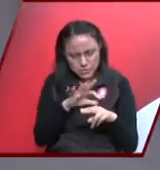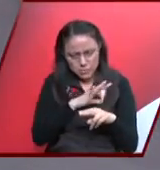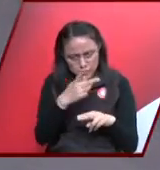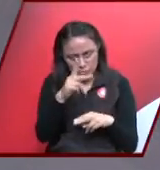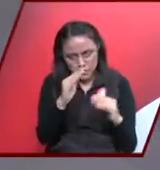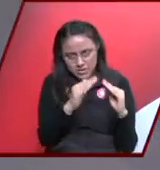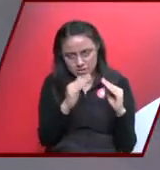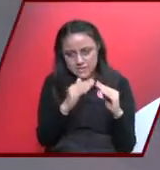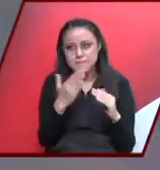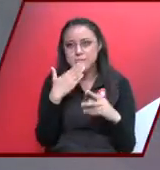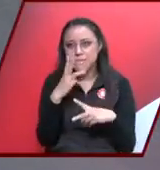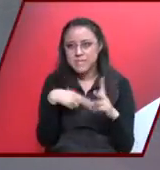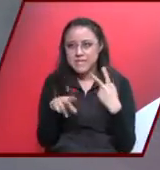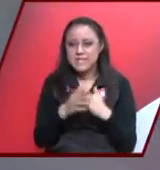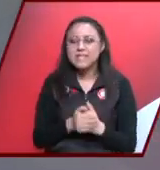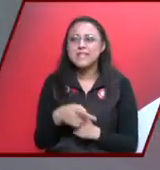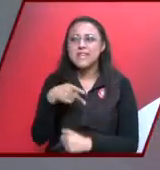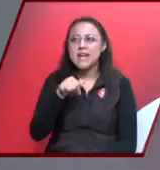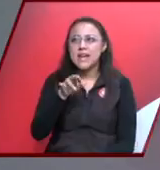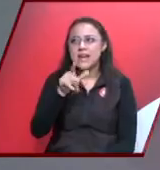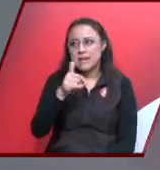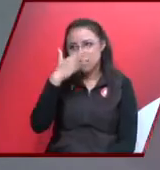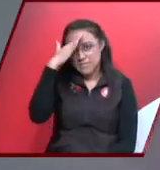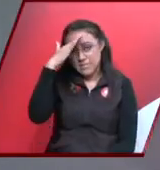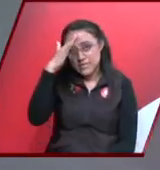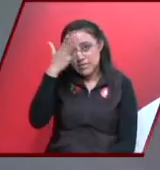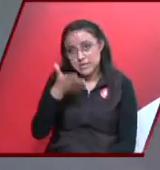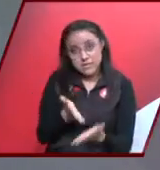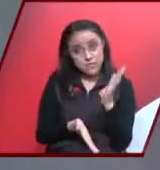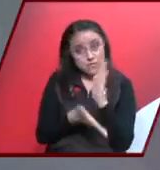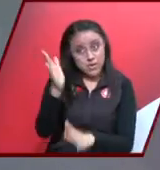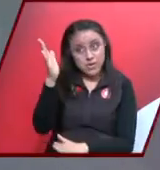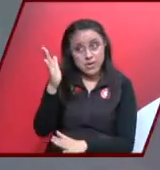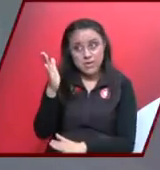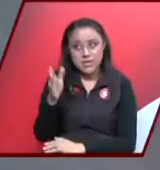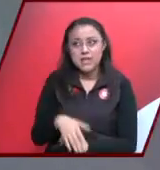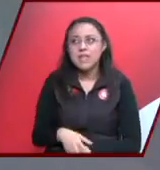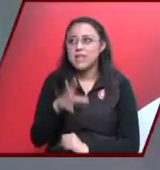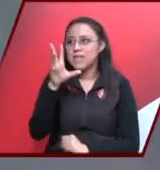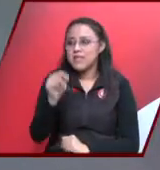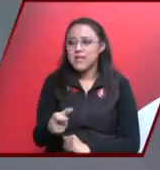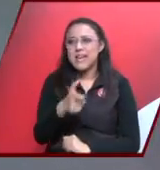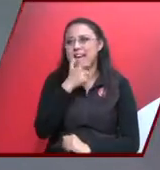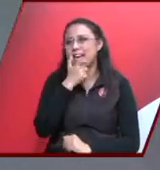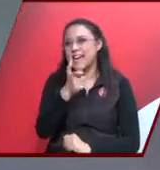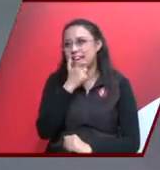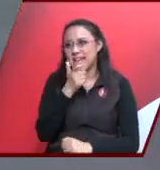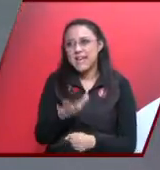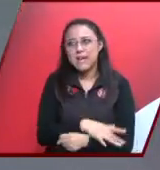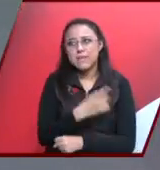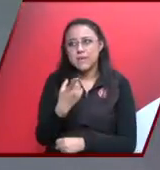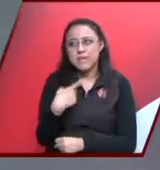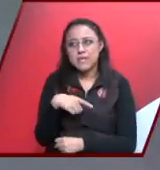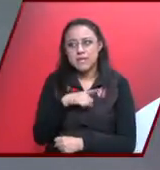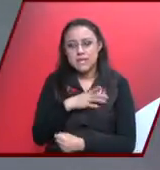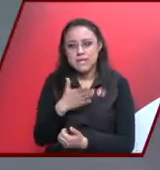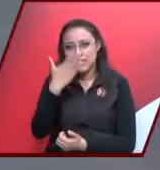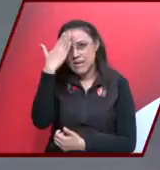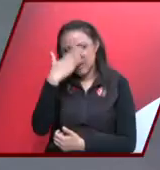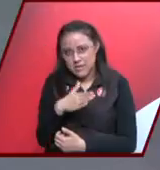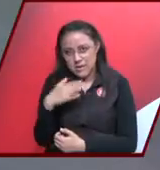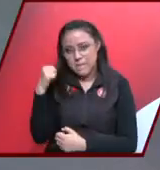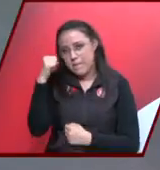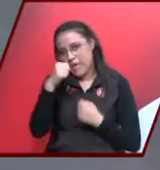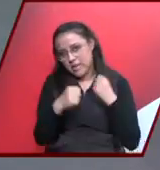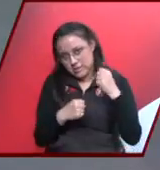bien en tu casa. Gracias. Bien. Calle piensa que la mandamos allá afuera por consentida. No, hombre, la sacamos porque ella tiene que saber hablar